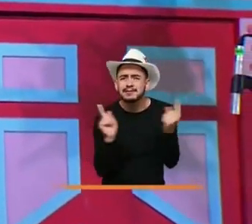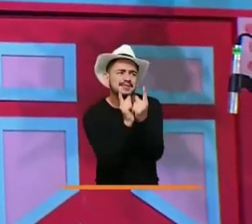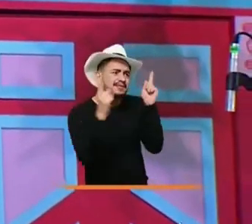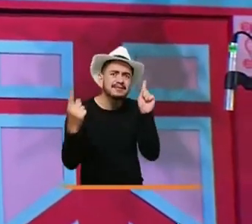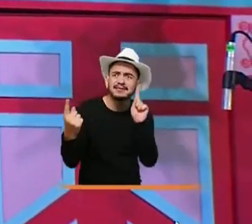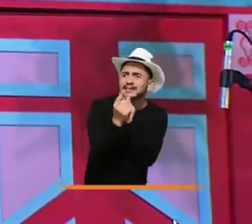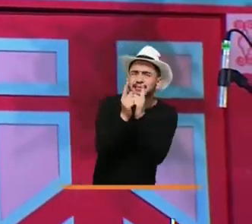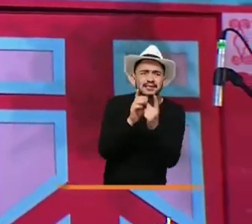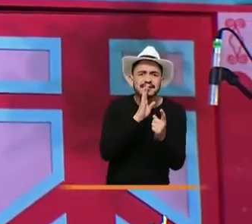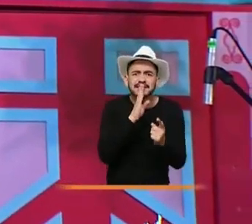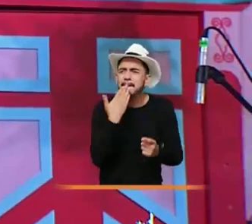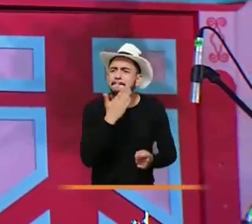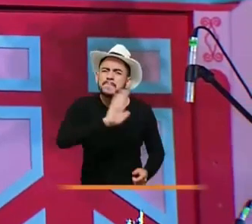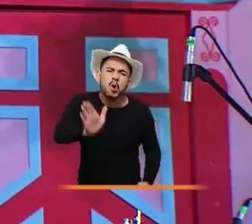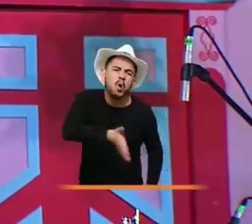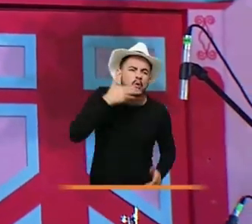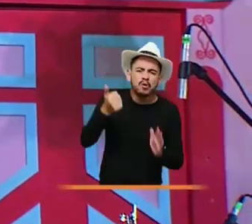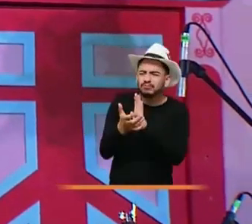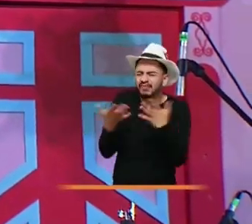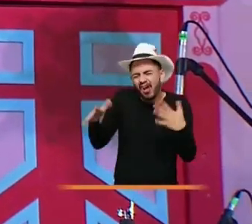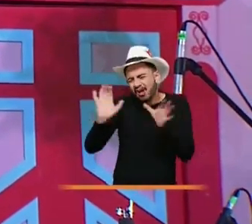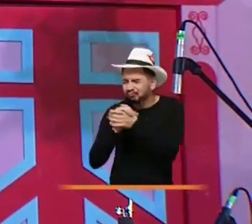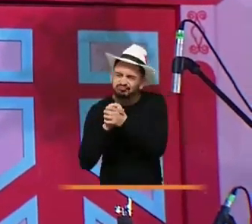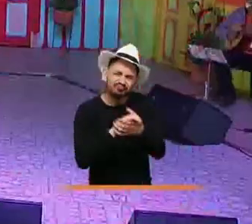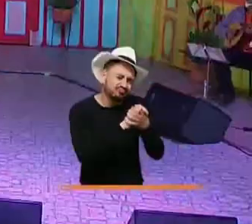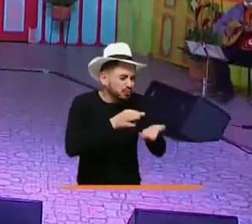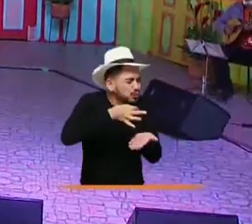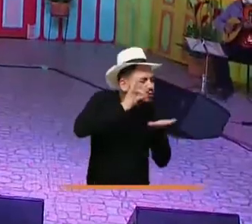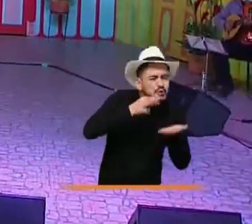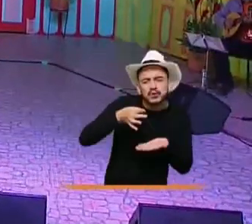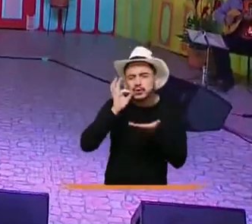un amigo con un 5 ahí en el centro